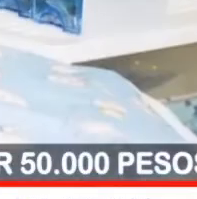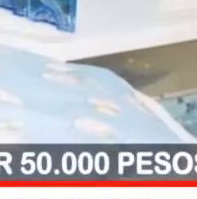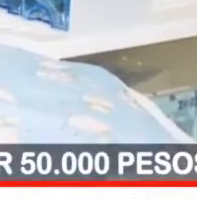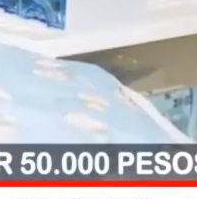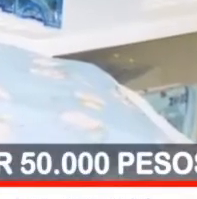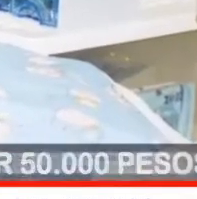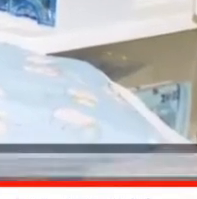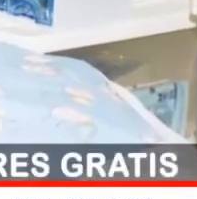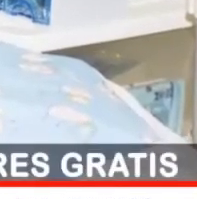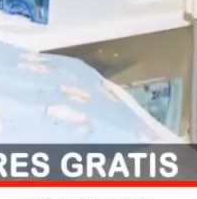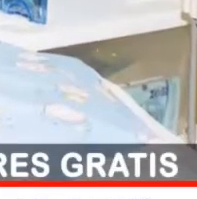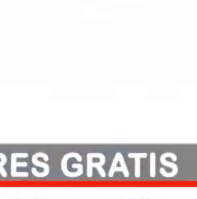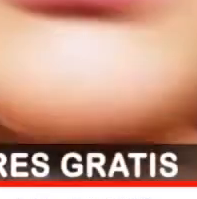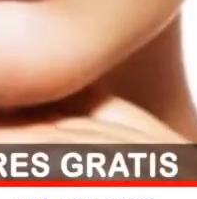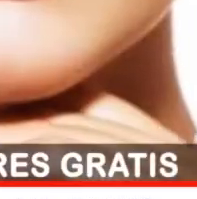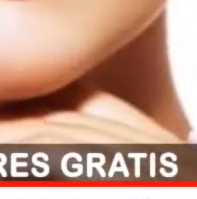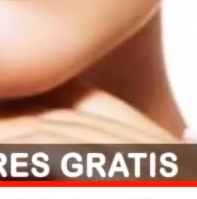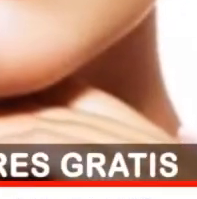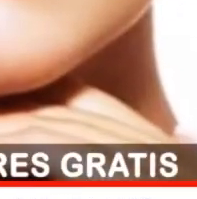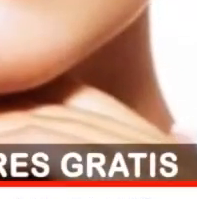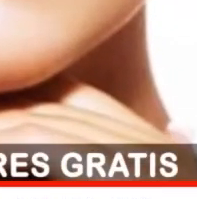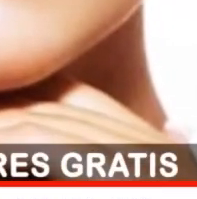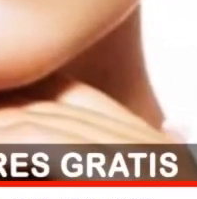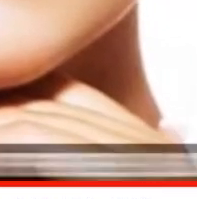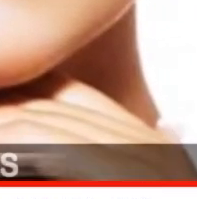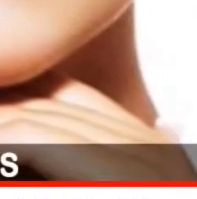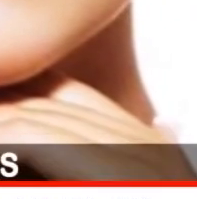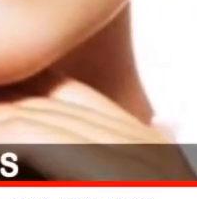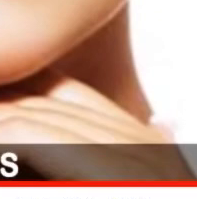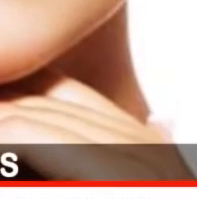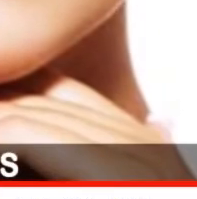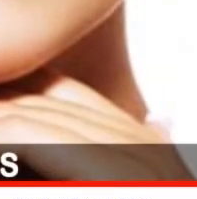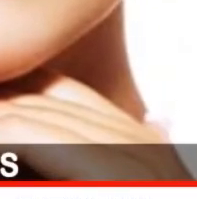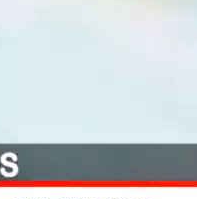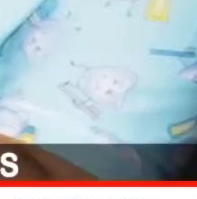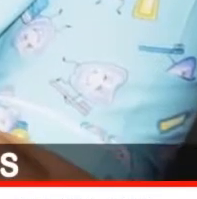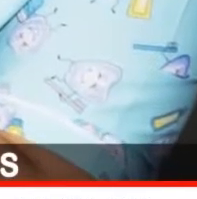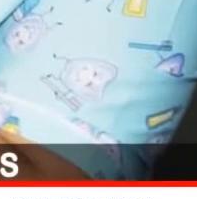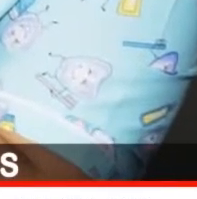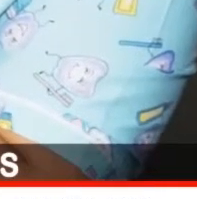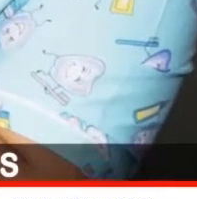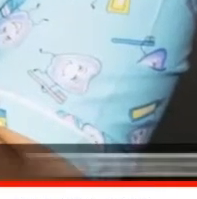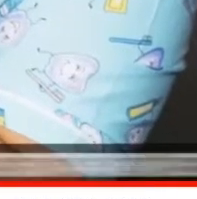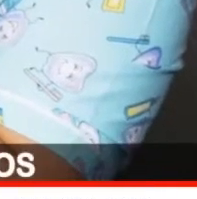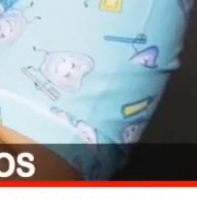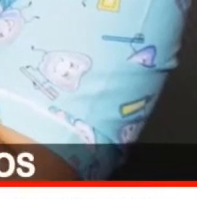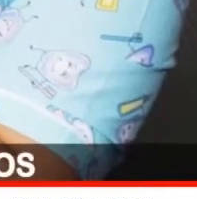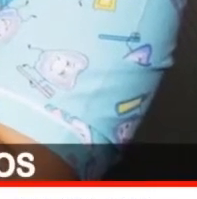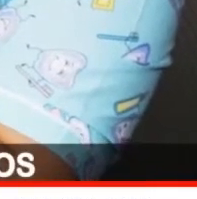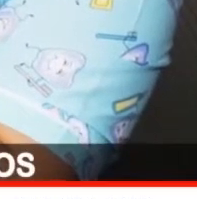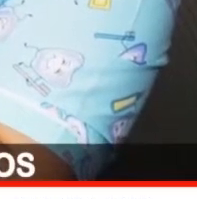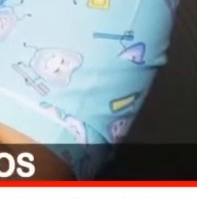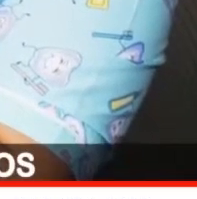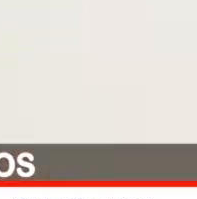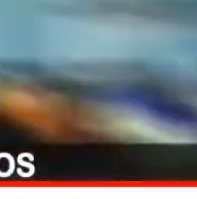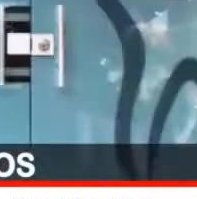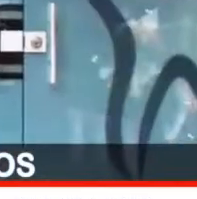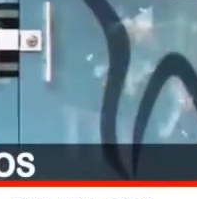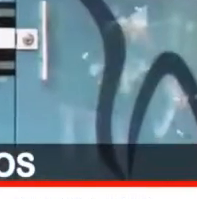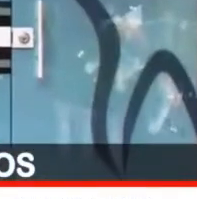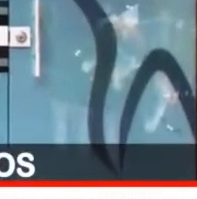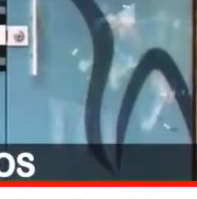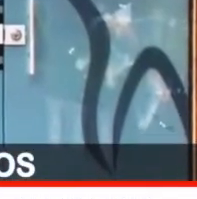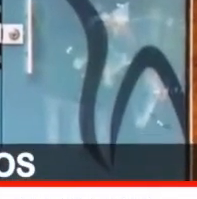150 mil pesos. Controles mensuales por 50 mil pesos. Realizamos procedimientos de bichectomía. 40% de descuento en limpieza con